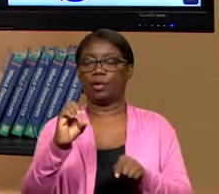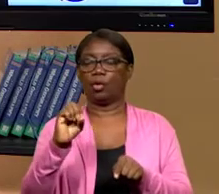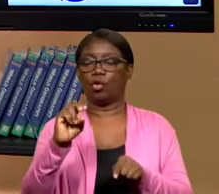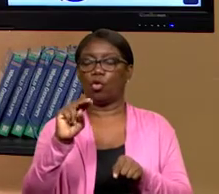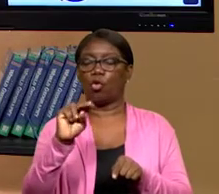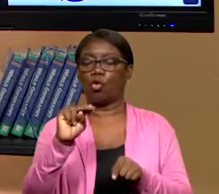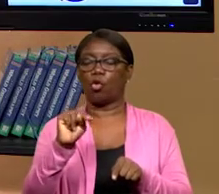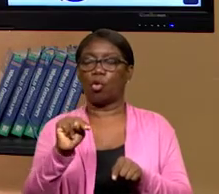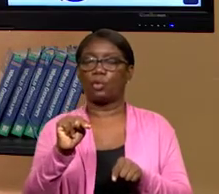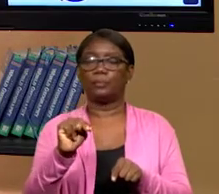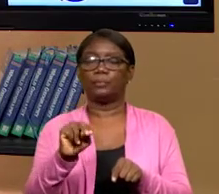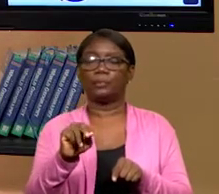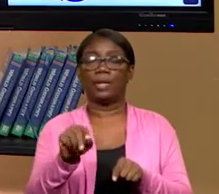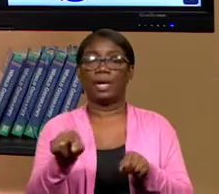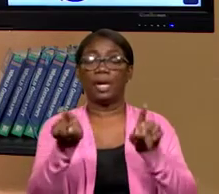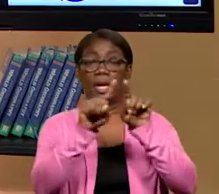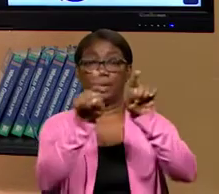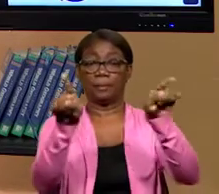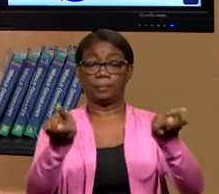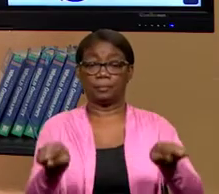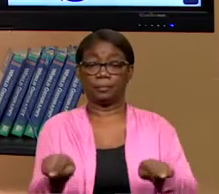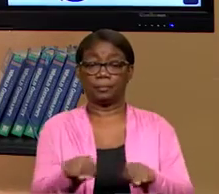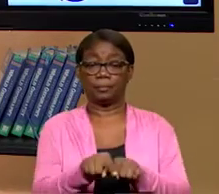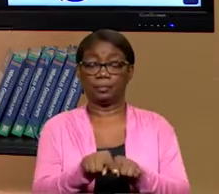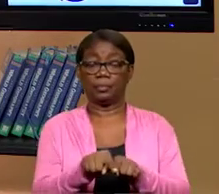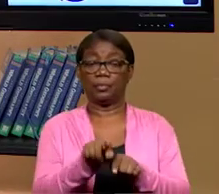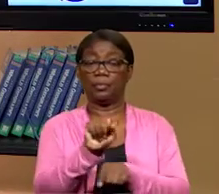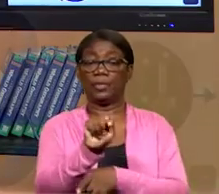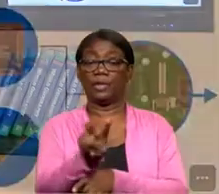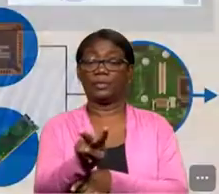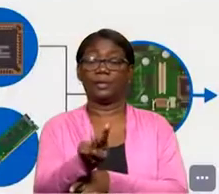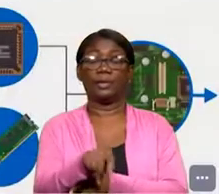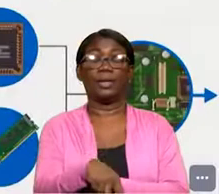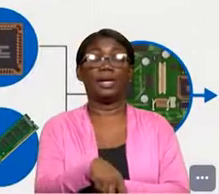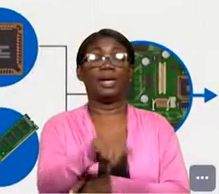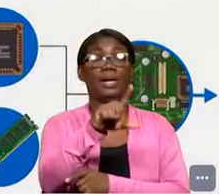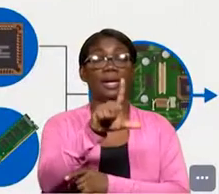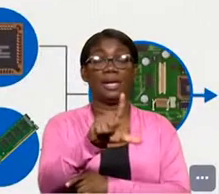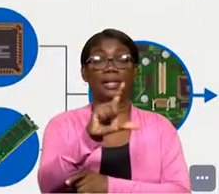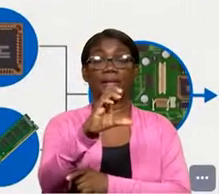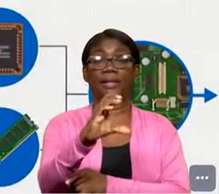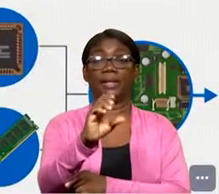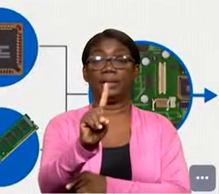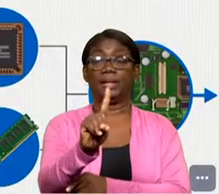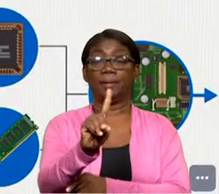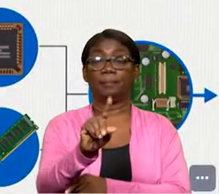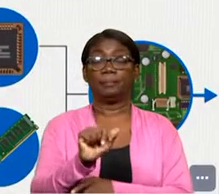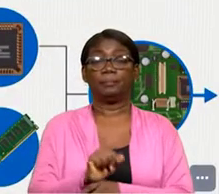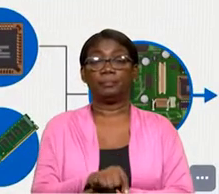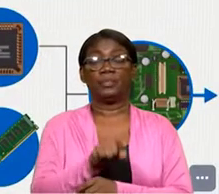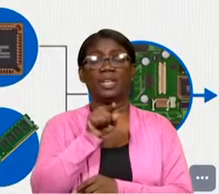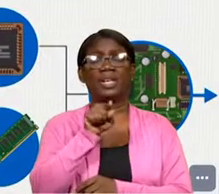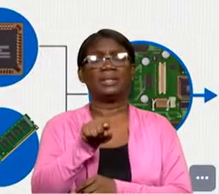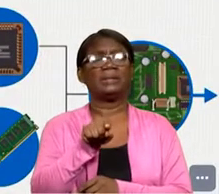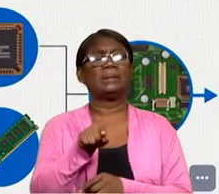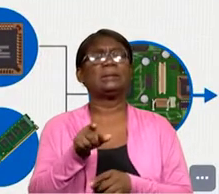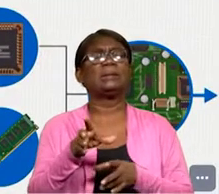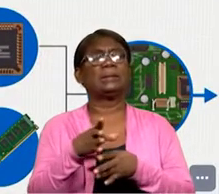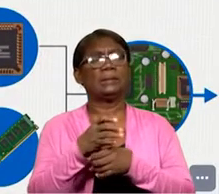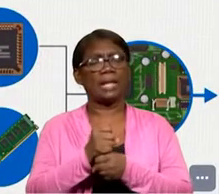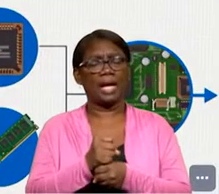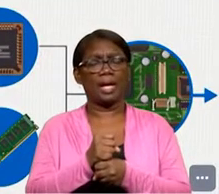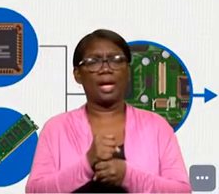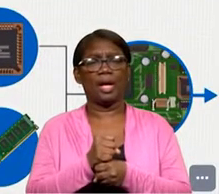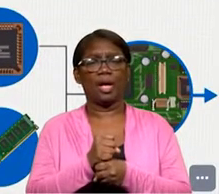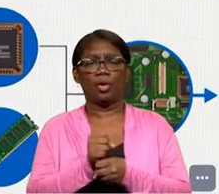tarjeta. En los televisores tecnología LCD, normalmente esa tarjeta TCON está conformada por una